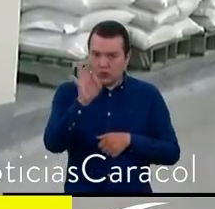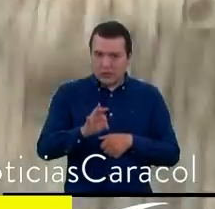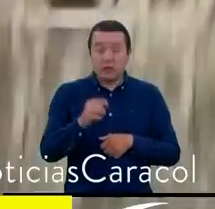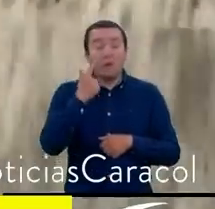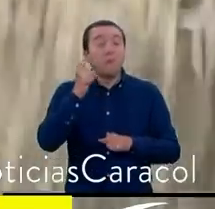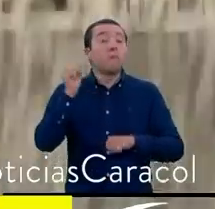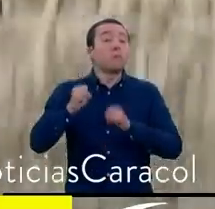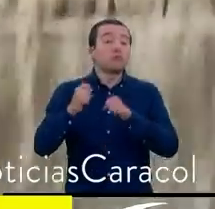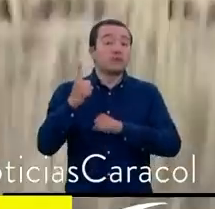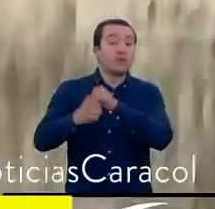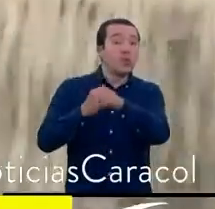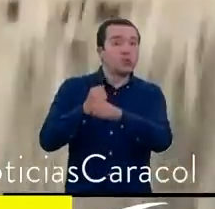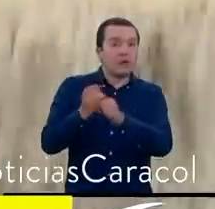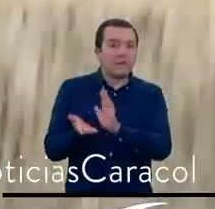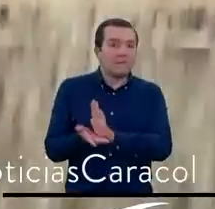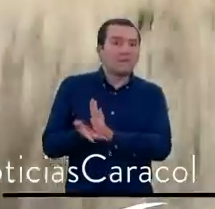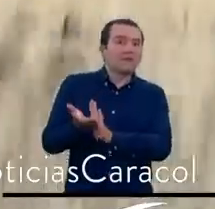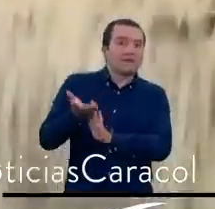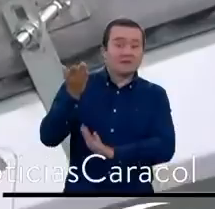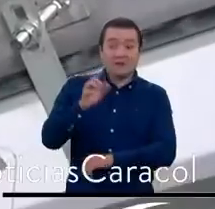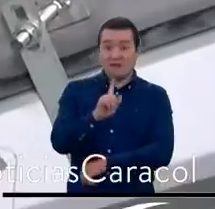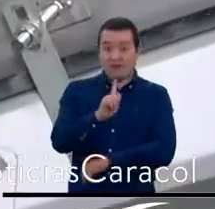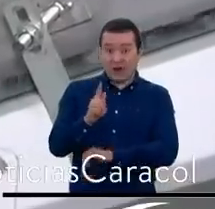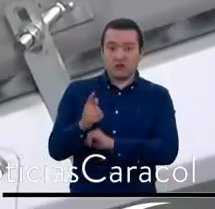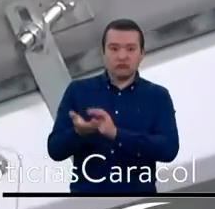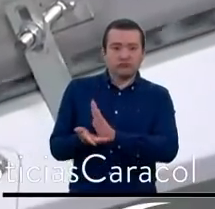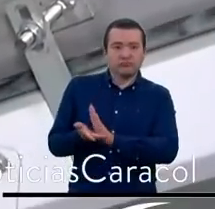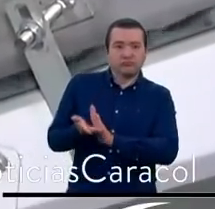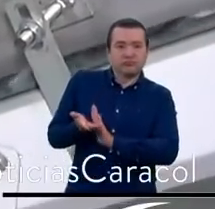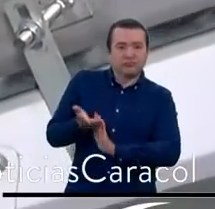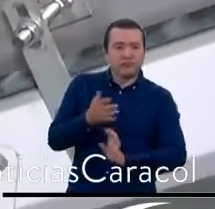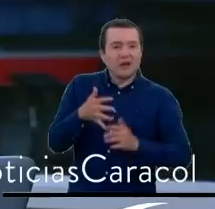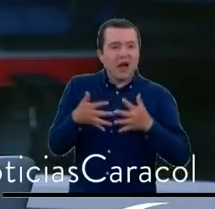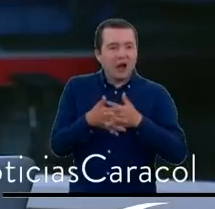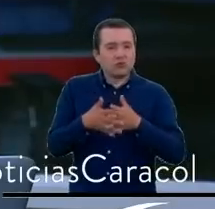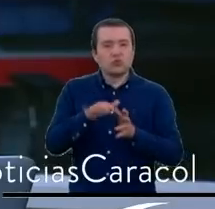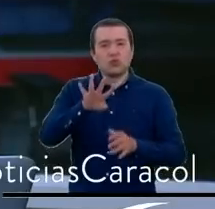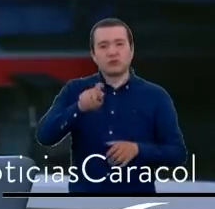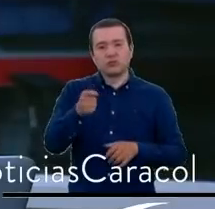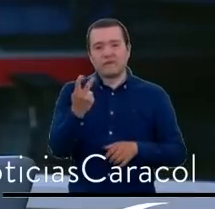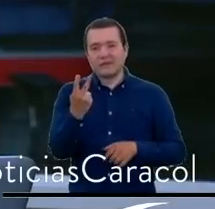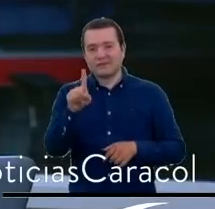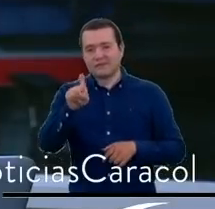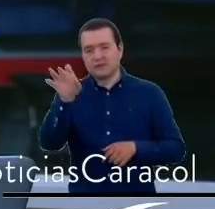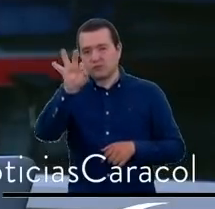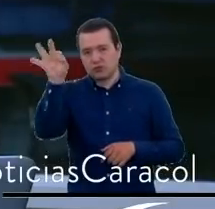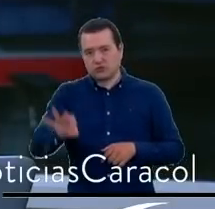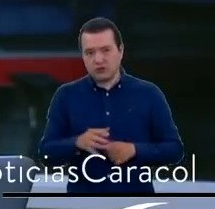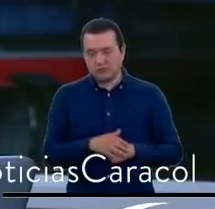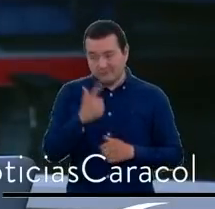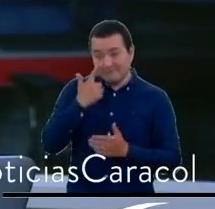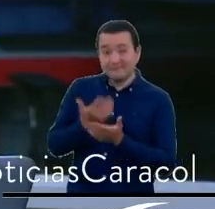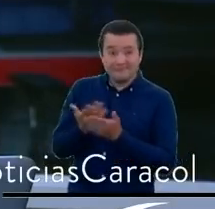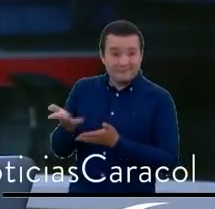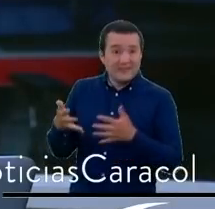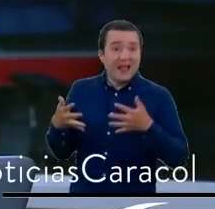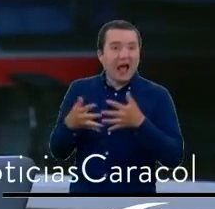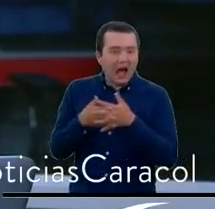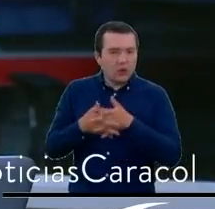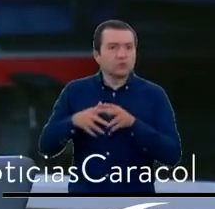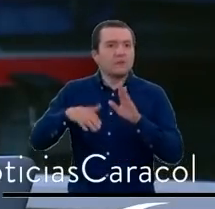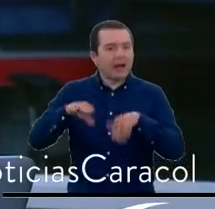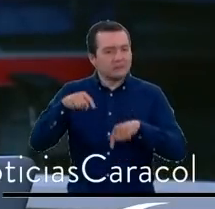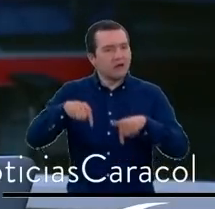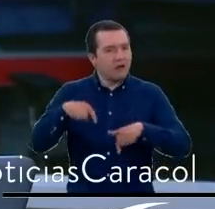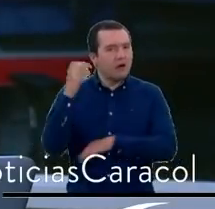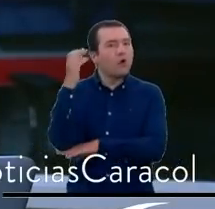En febrero el precio del arroz aumentó 4,26%. Además, el arroz es uno de los alimentos más consumidos por